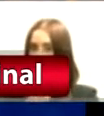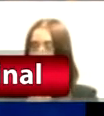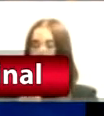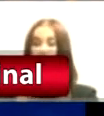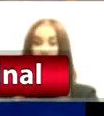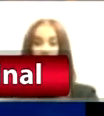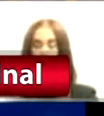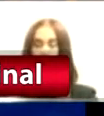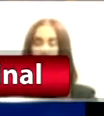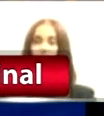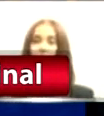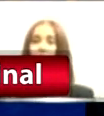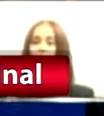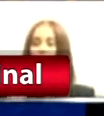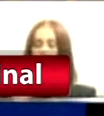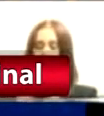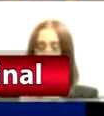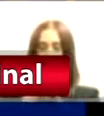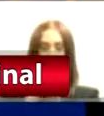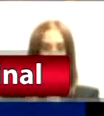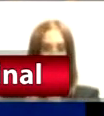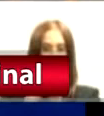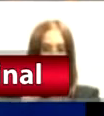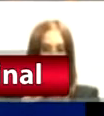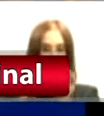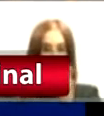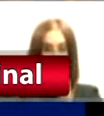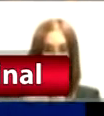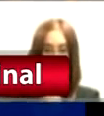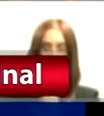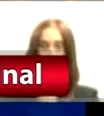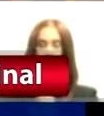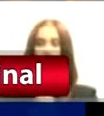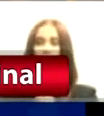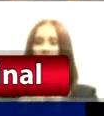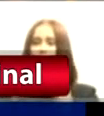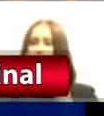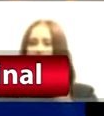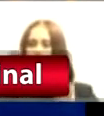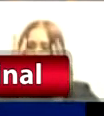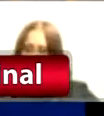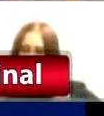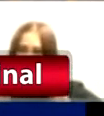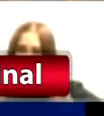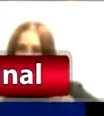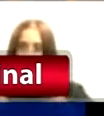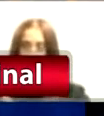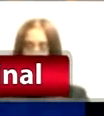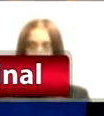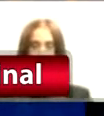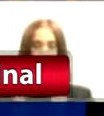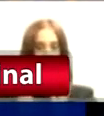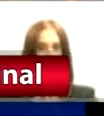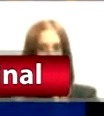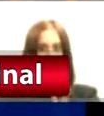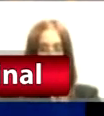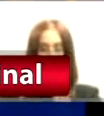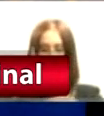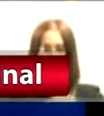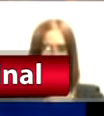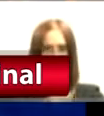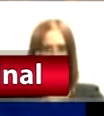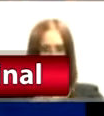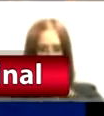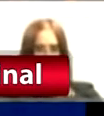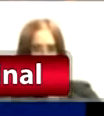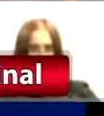seguridad en el contexto del cambio climático sea más y mejor estudiada. Porque un fenómeno natural puede provocar o agravar